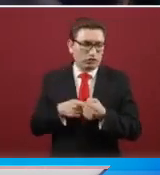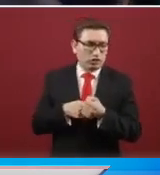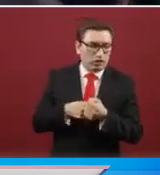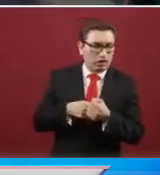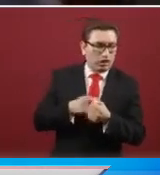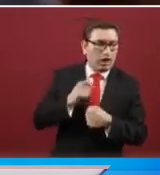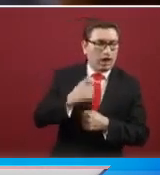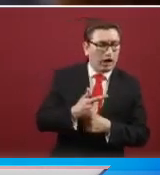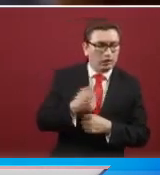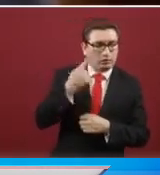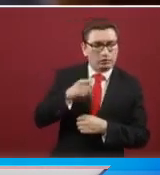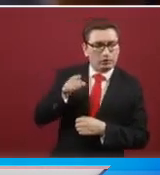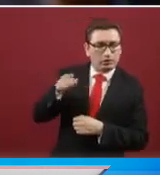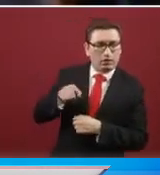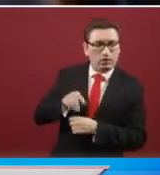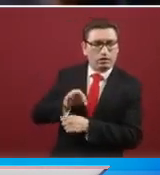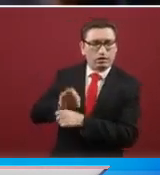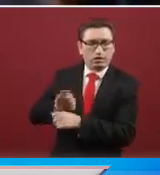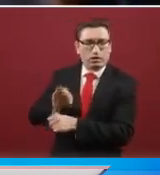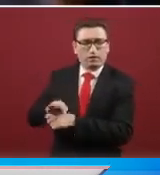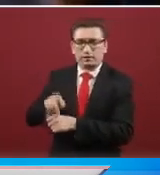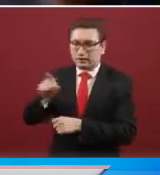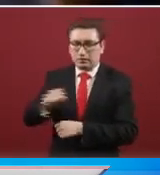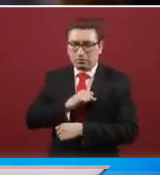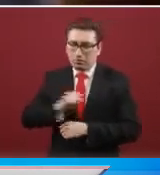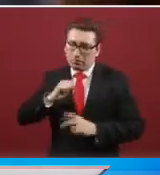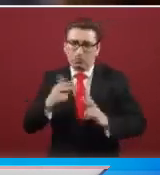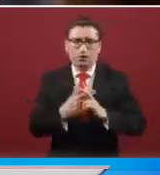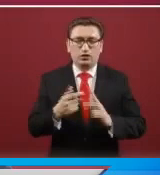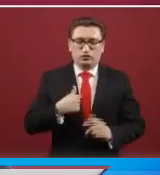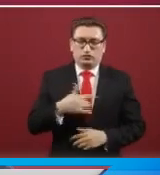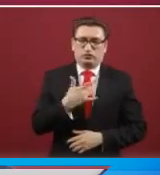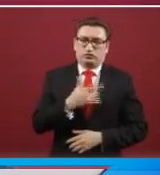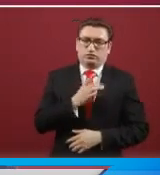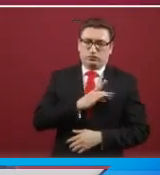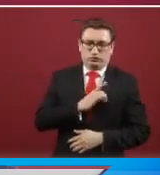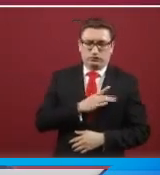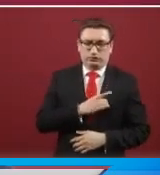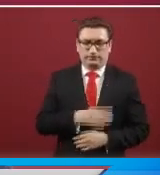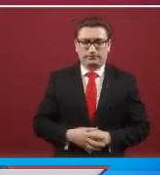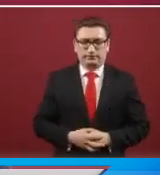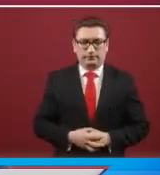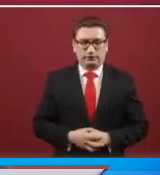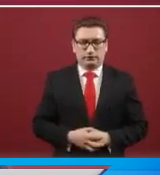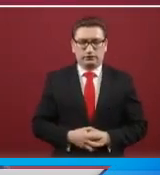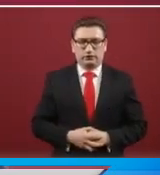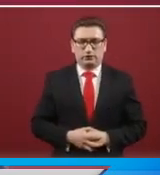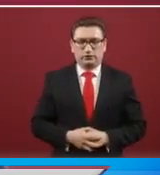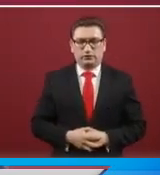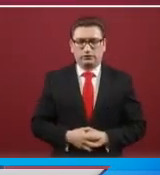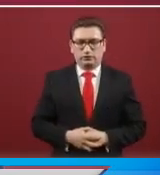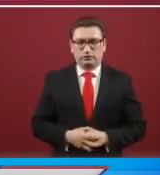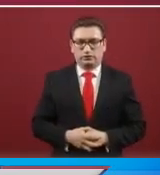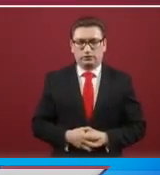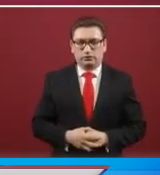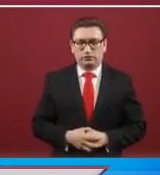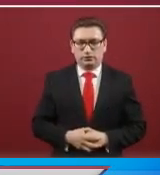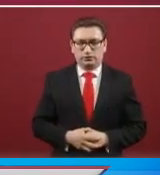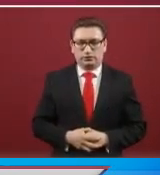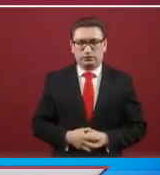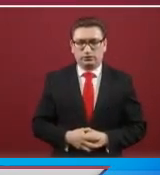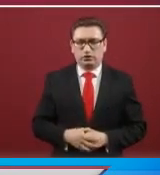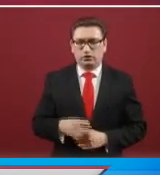de sus hermanas como diputada plurinominal por el partido Morena. En respuesta, el presidente solicitará al titular de la Fiscalía General de la